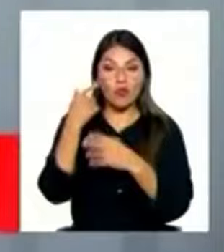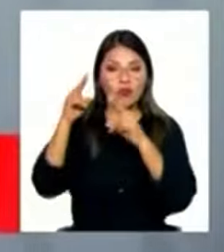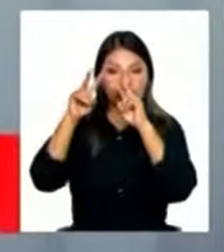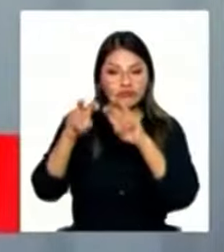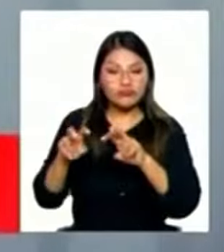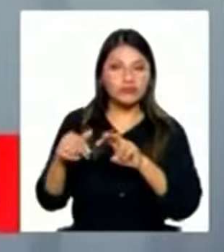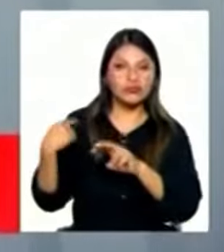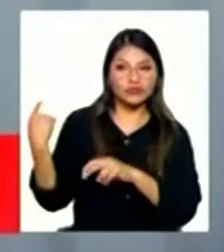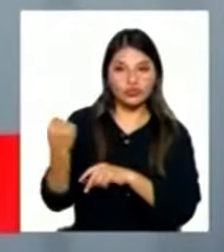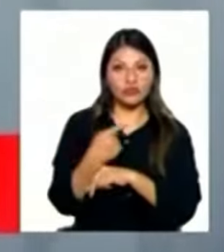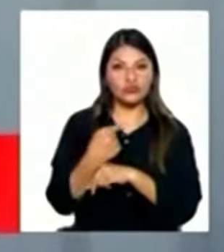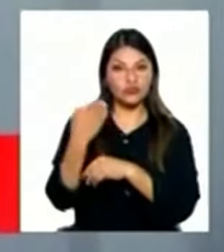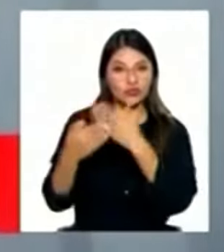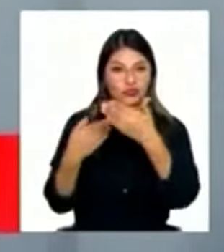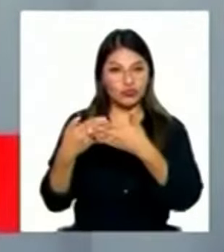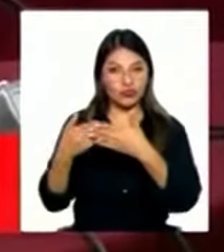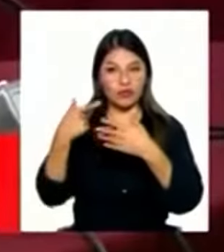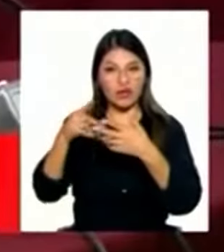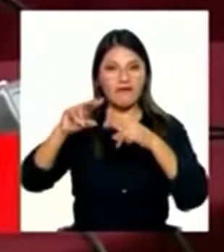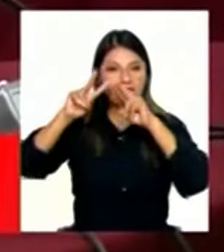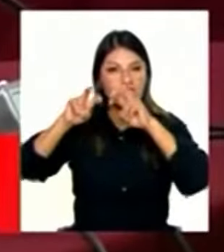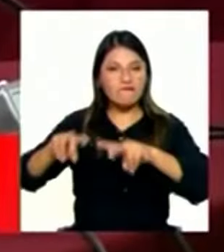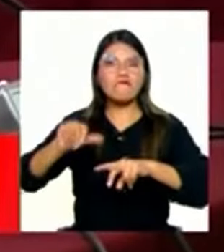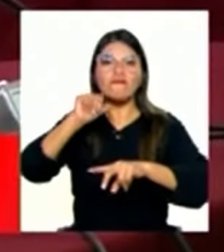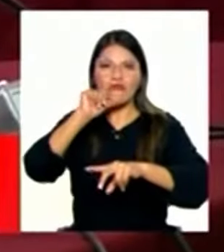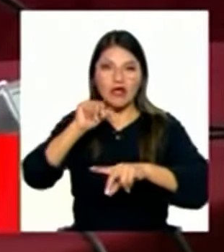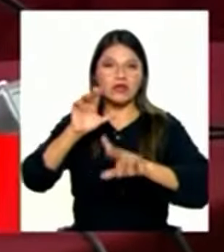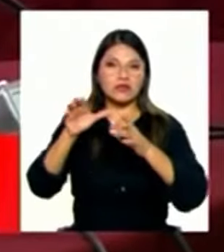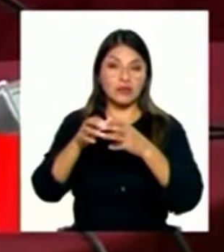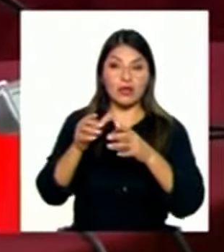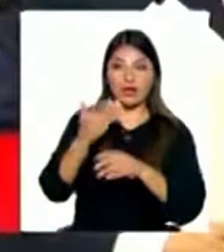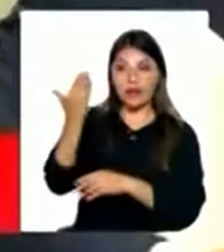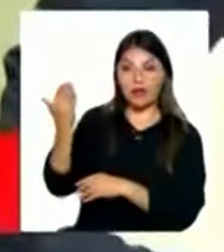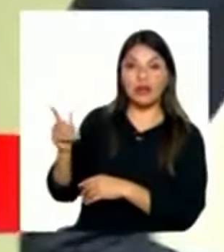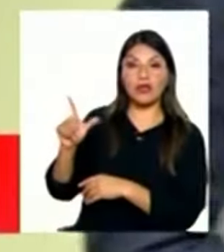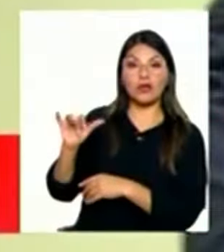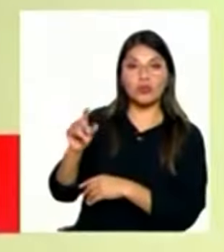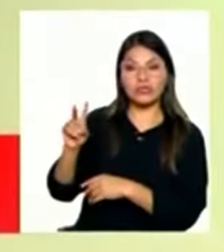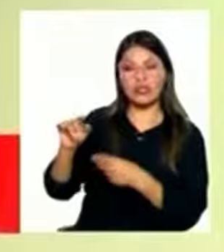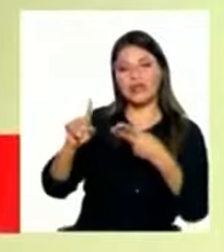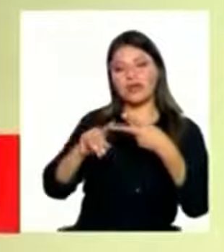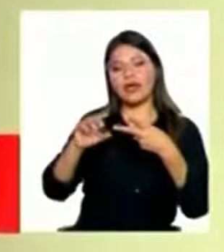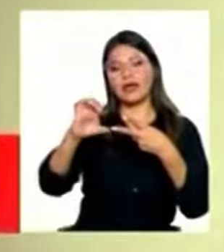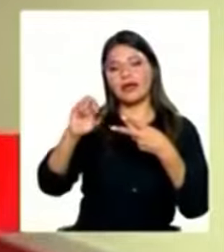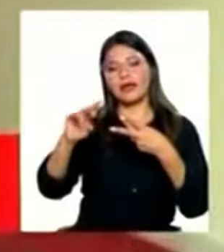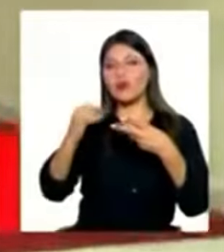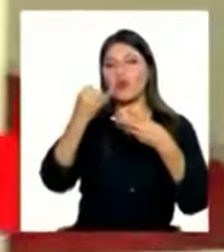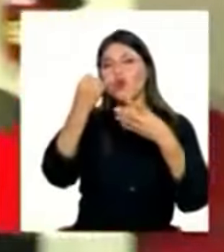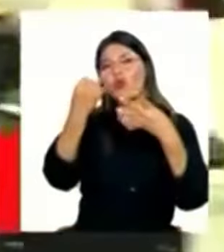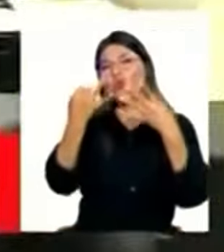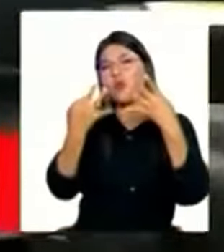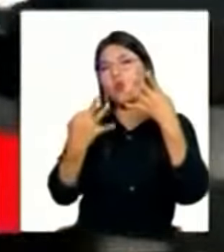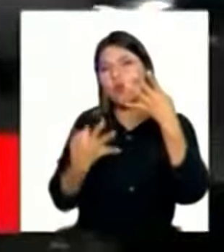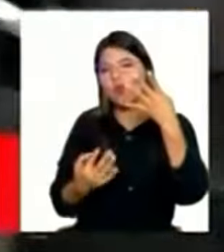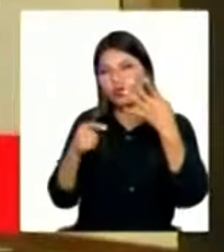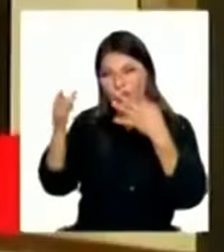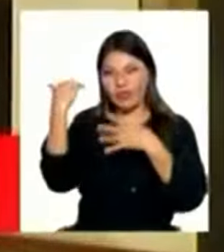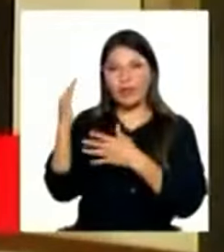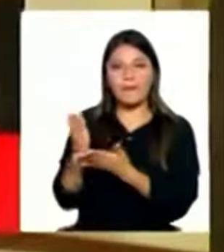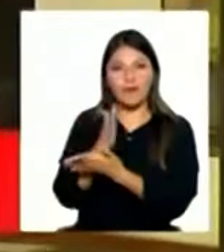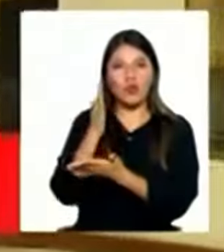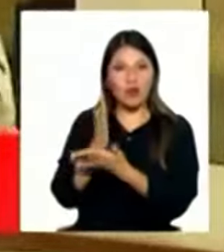Investigación Preparatoria Nacional en el marco de la investigación seguida contra Luis Nava, Enrique Cornejo y otros por los delitos de